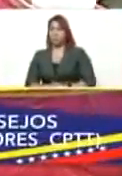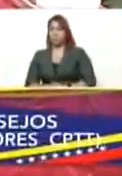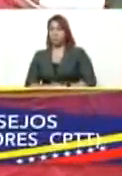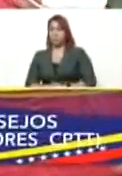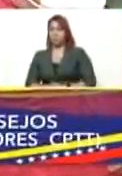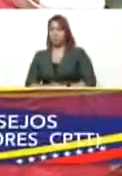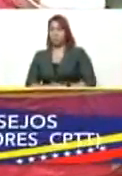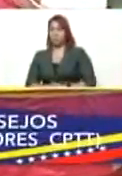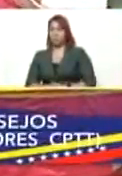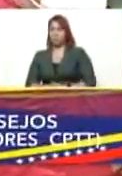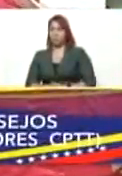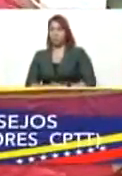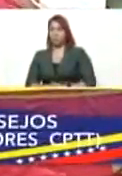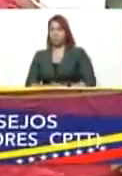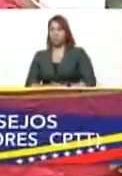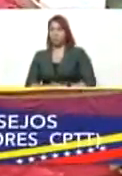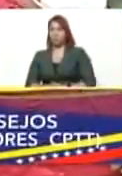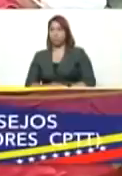Cafecito.